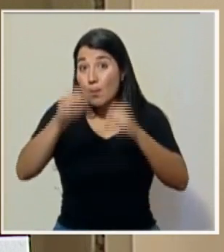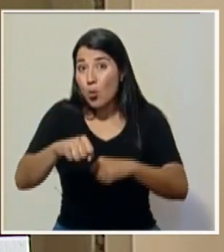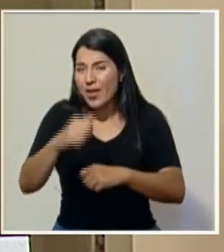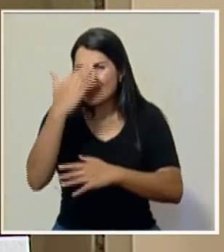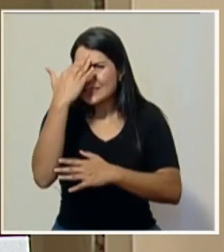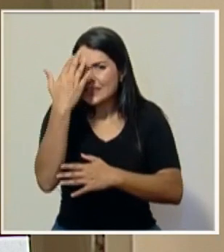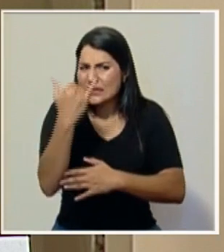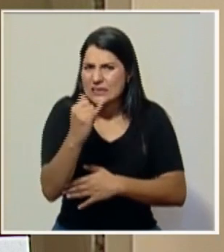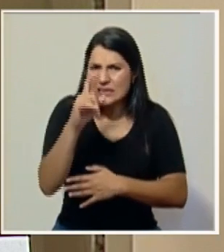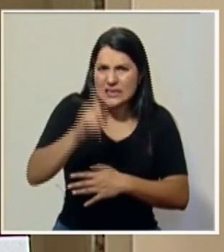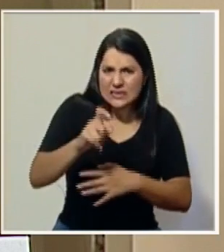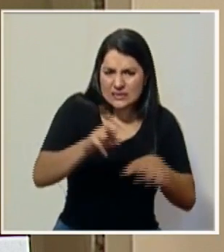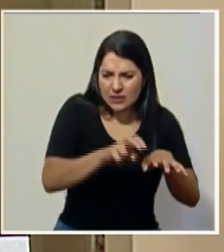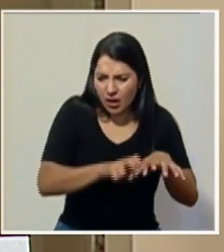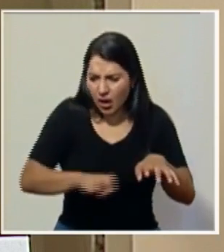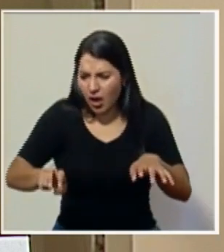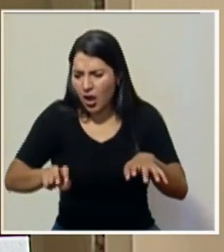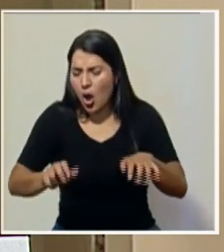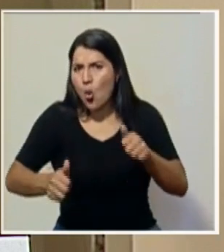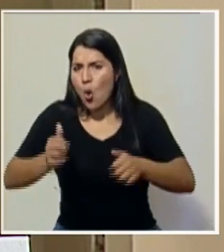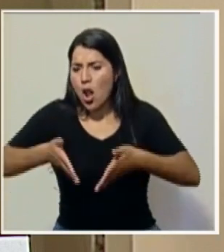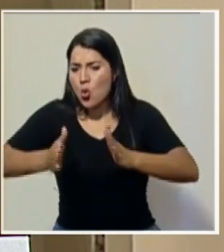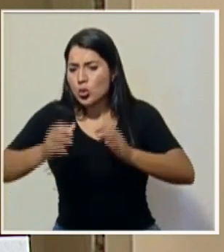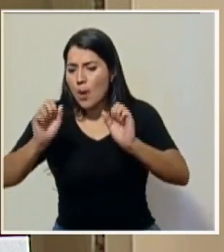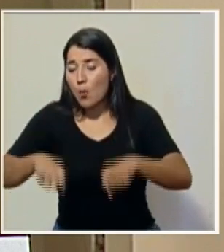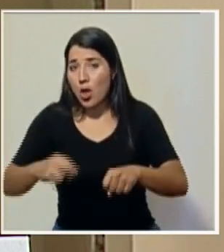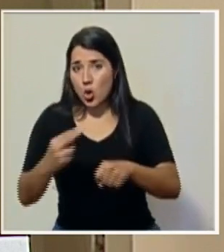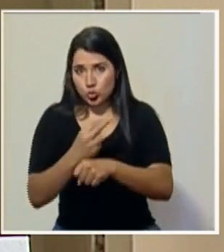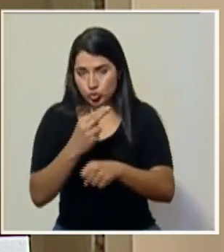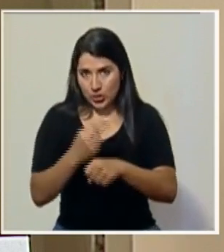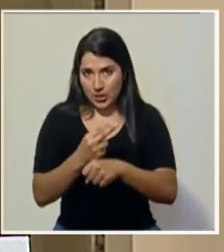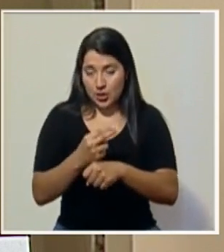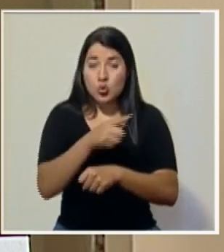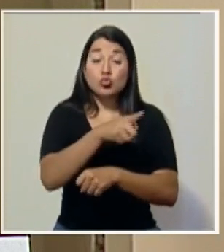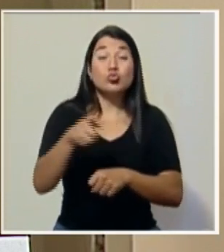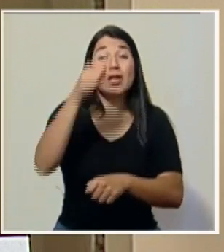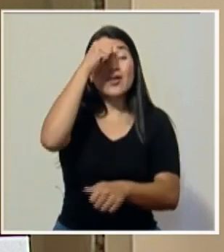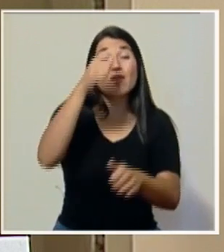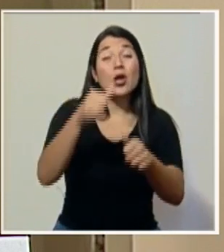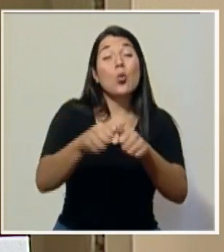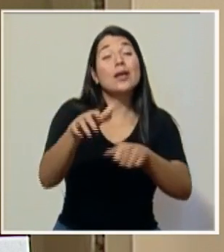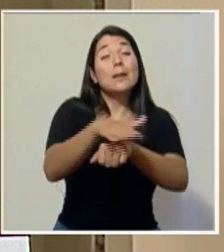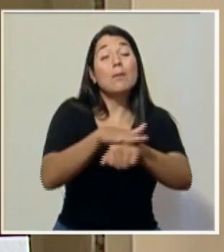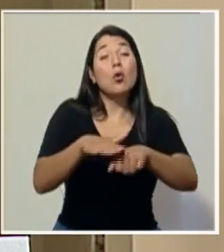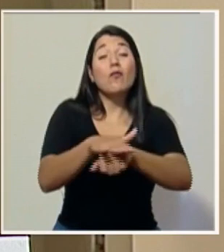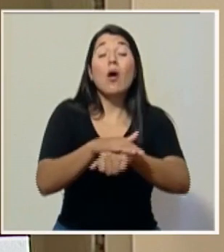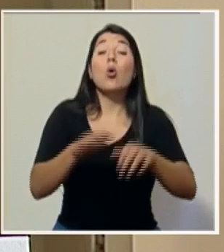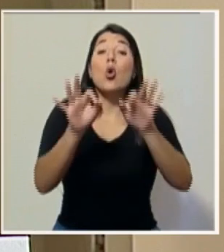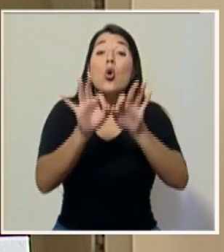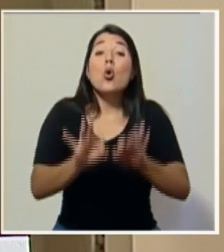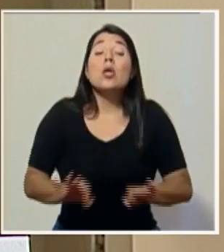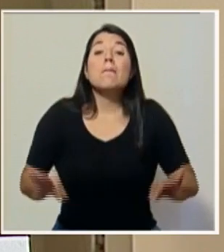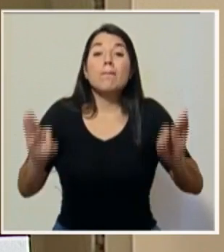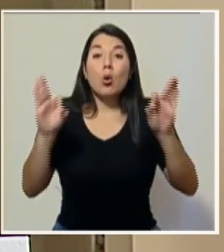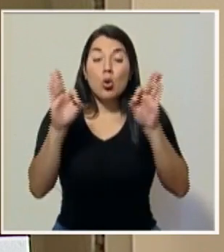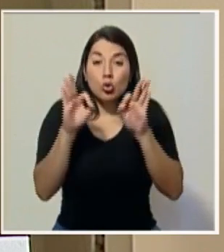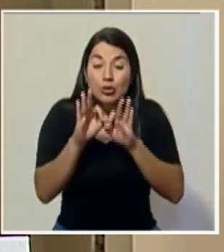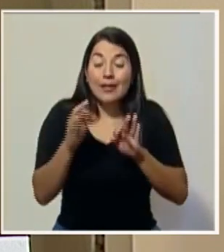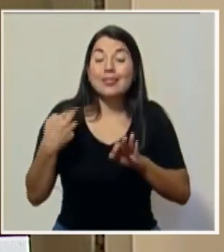moverse de un sitio a otro, por dónde lo podrían hacer. Les recuerdo, por favor, que lo importante es